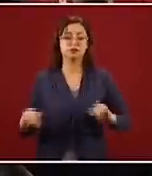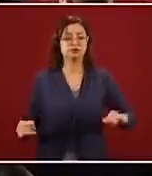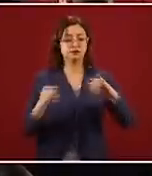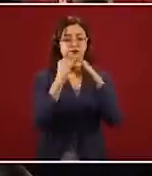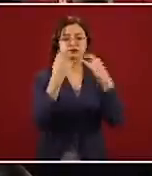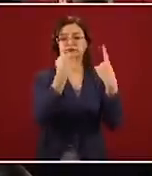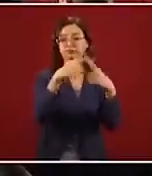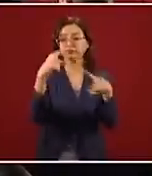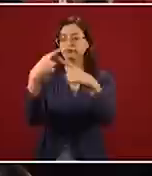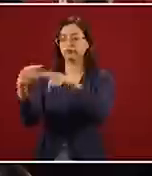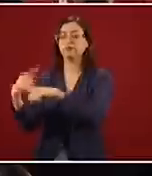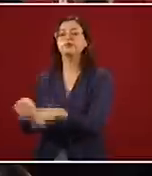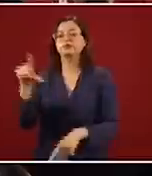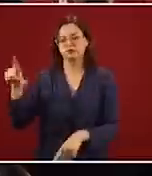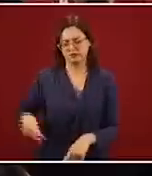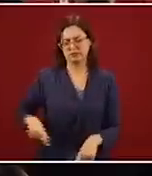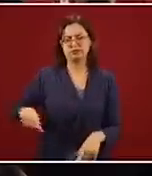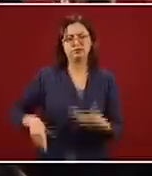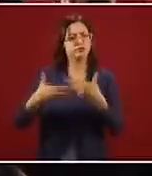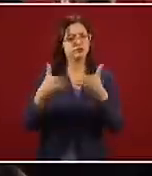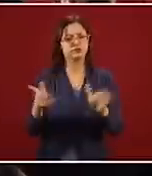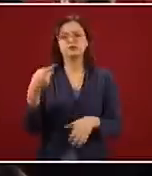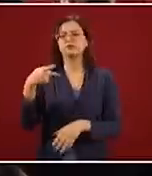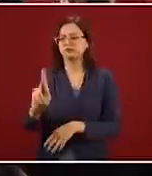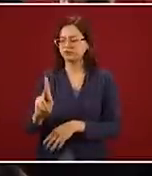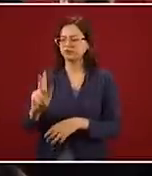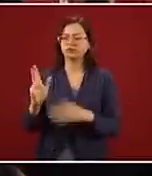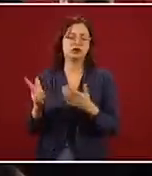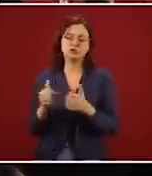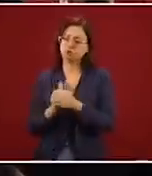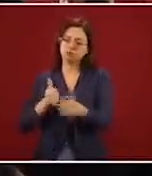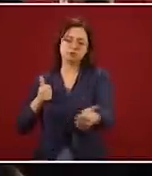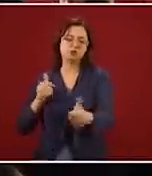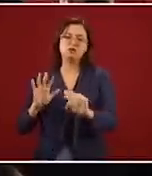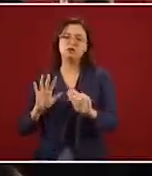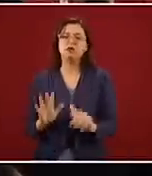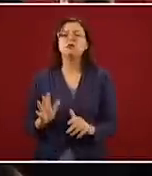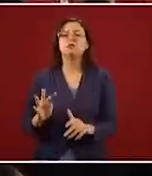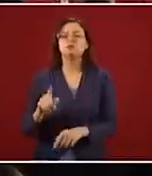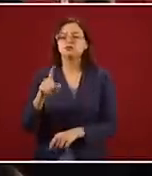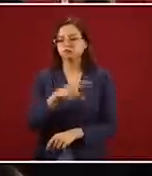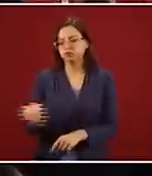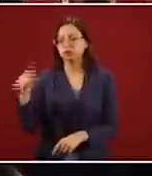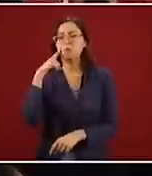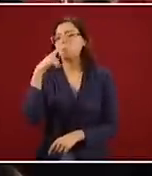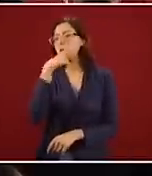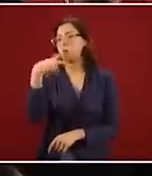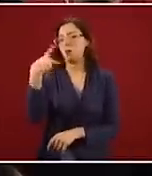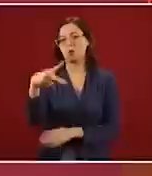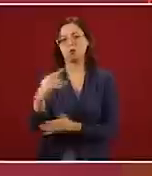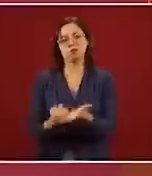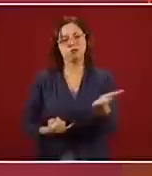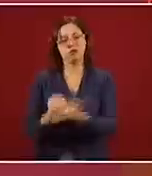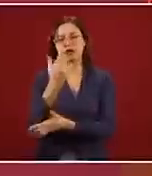descentralizados, sectorizados a la Secretaría de Salud, pero son organismos públicos descentralizados, puedan tomar esta decisión de